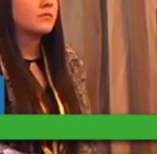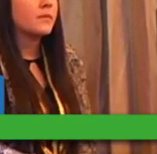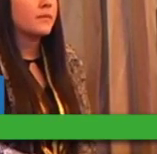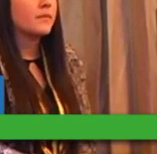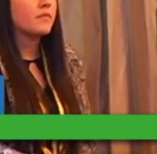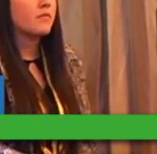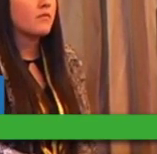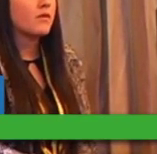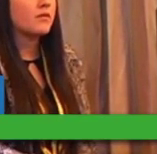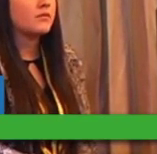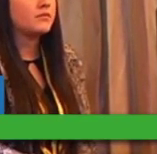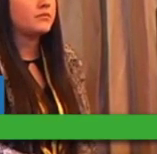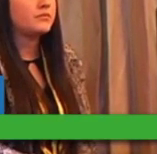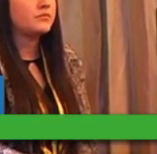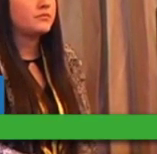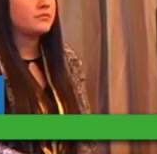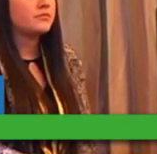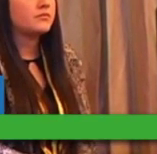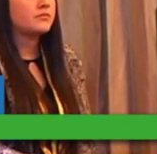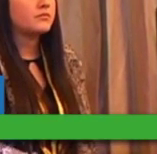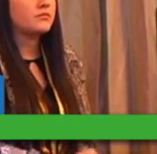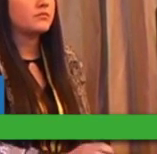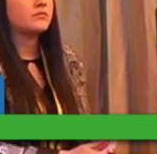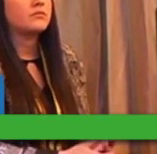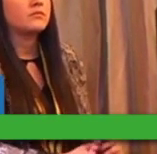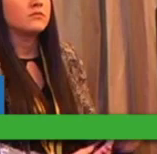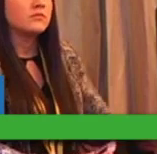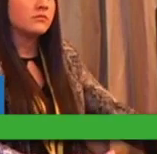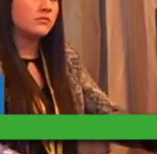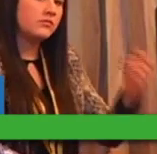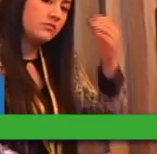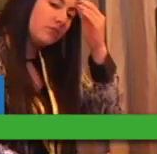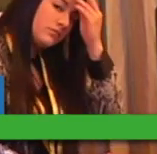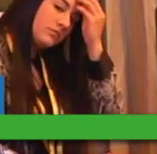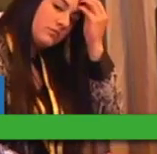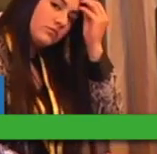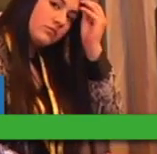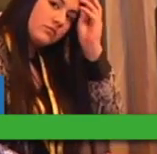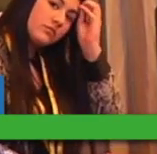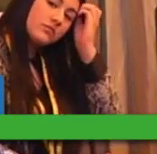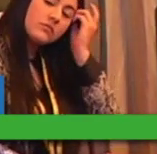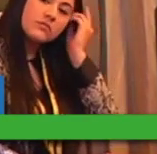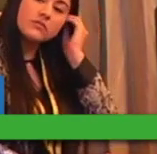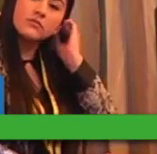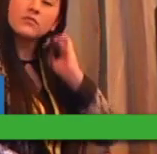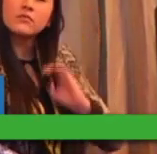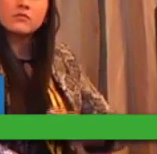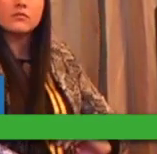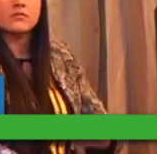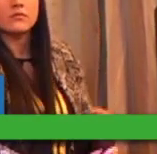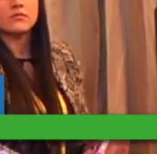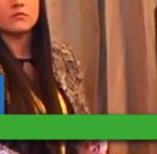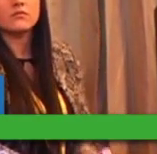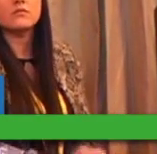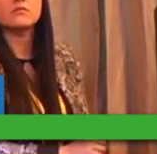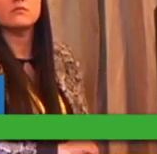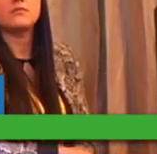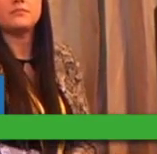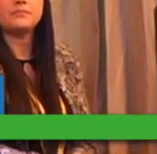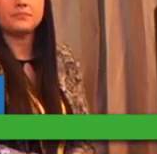Junta Vecinales, distinguidos invitados, damas y caballeros. Vamos a dar inicio a esta